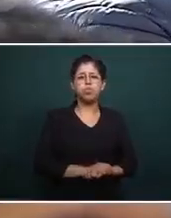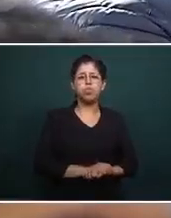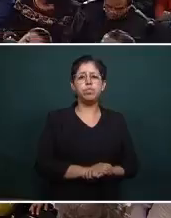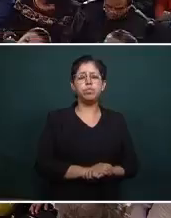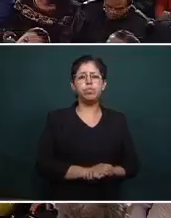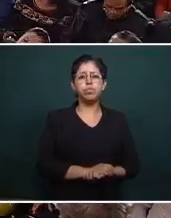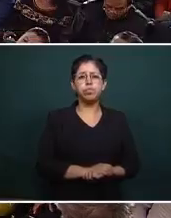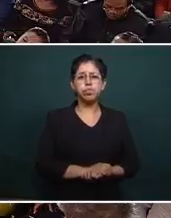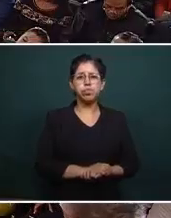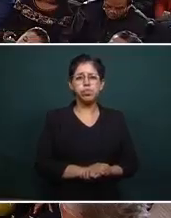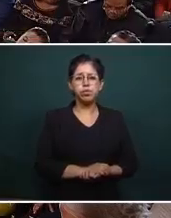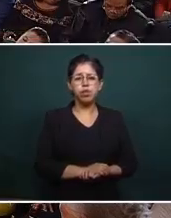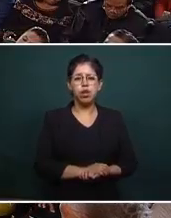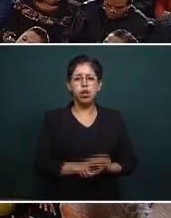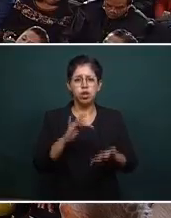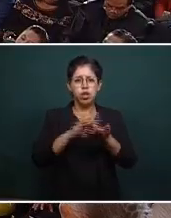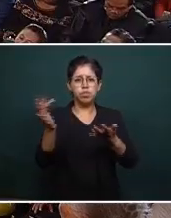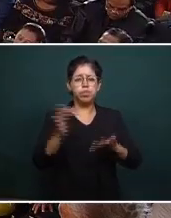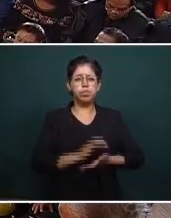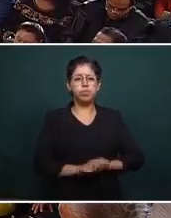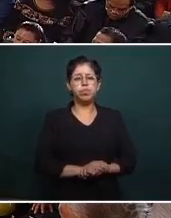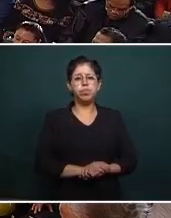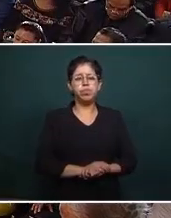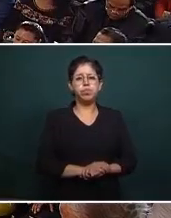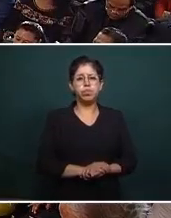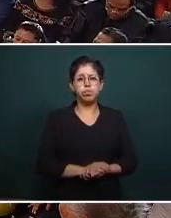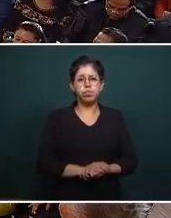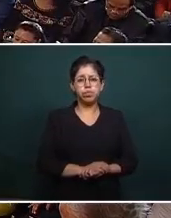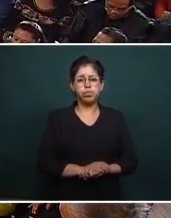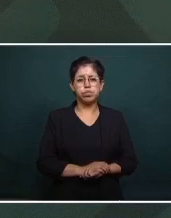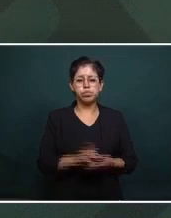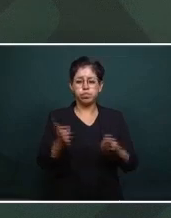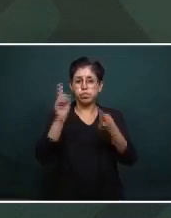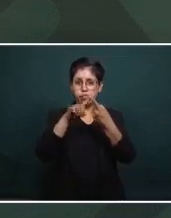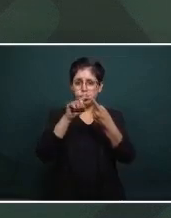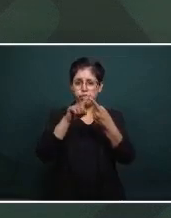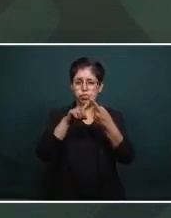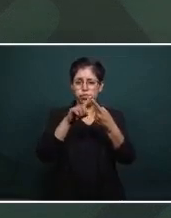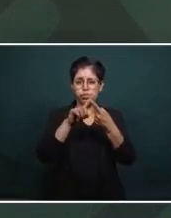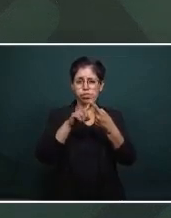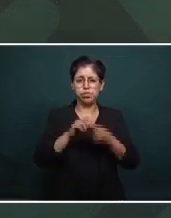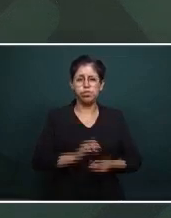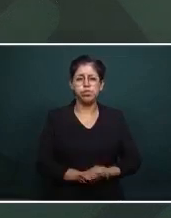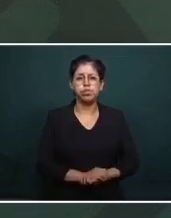México. Gracias. Bueno, acerca de lo primero, estamos